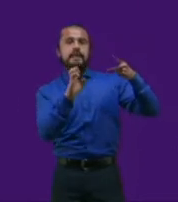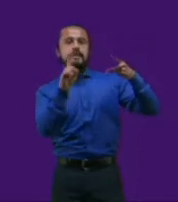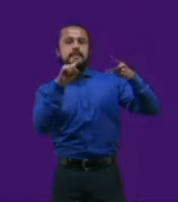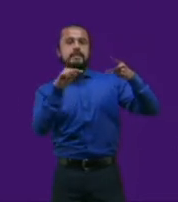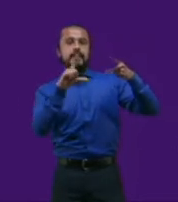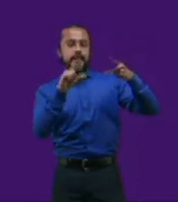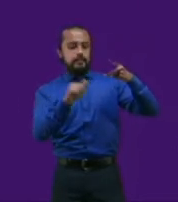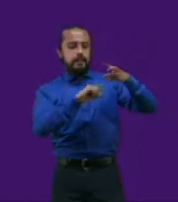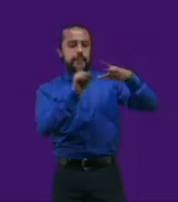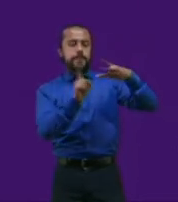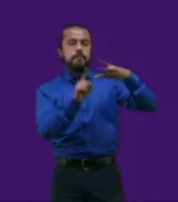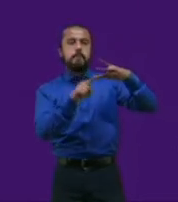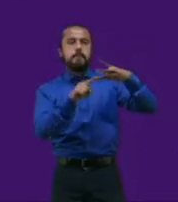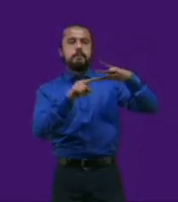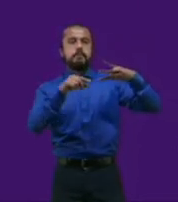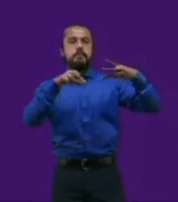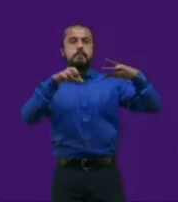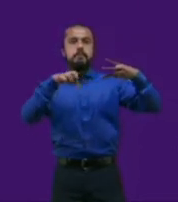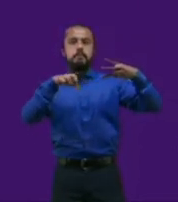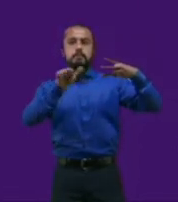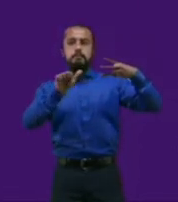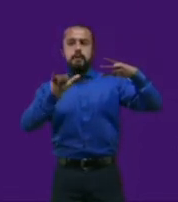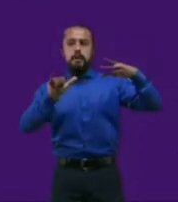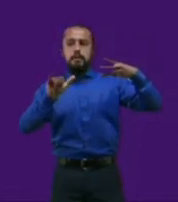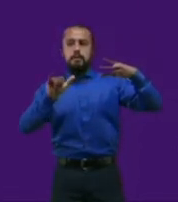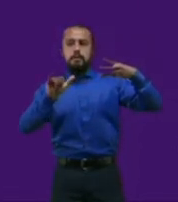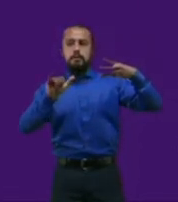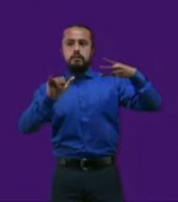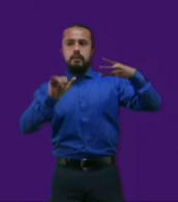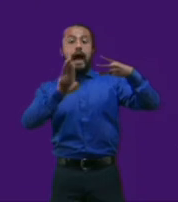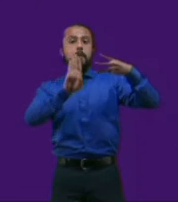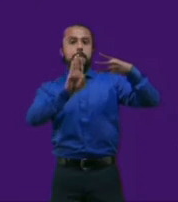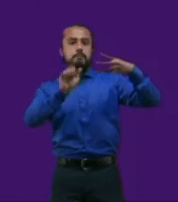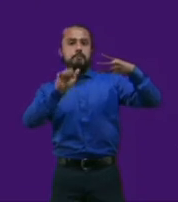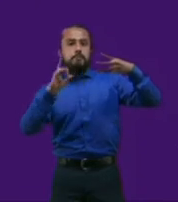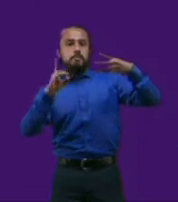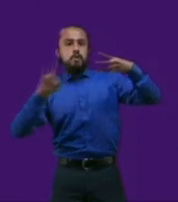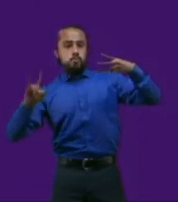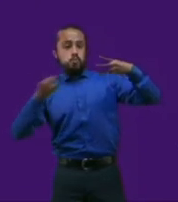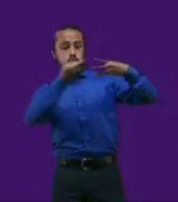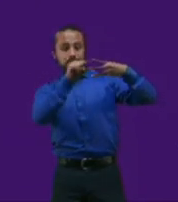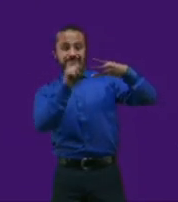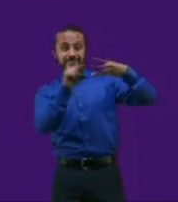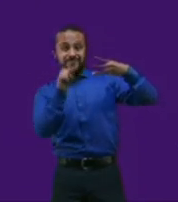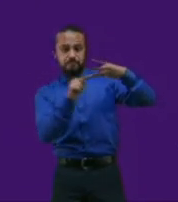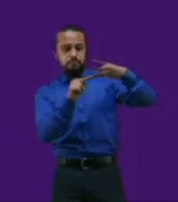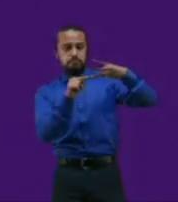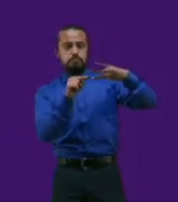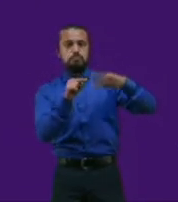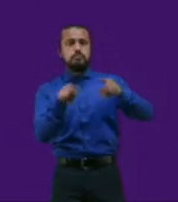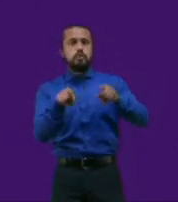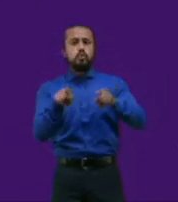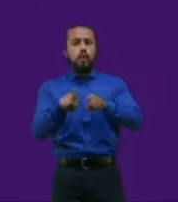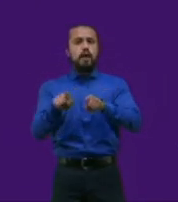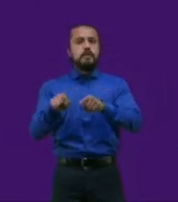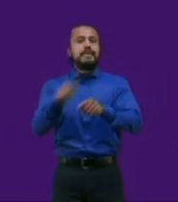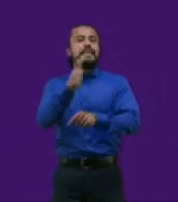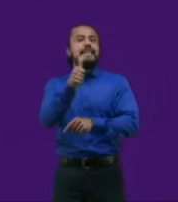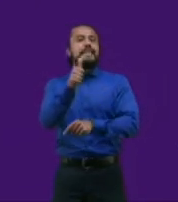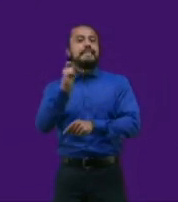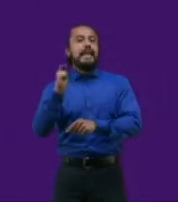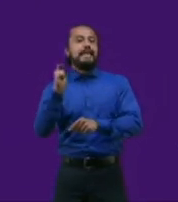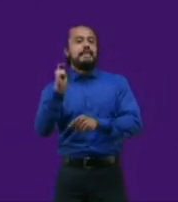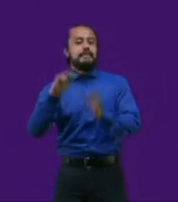Baidu, que buscan como transformar y pensar, digamos, con esto de pensamiento 10X, yo me inclinaría como